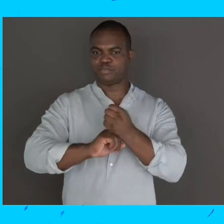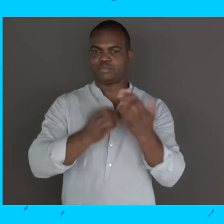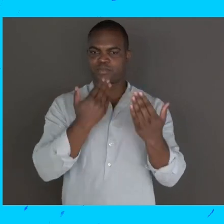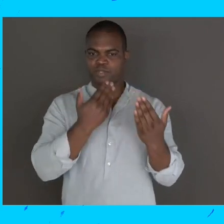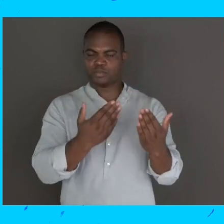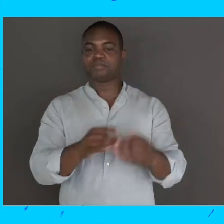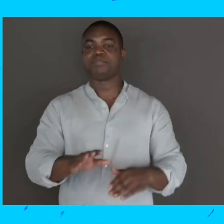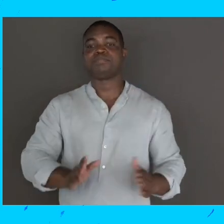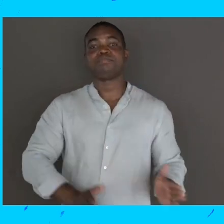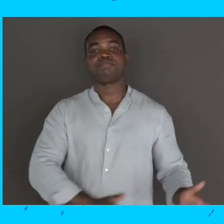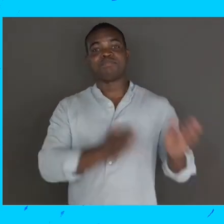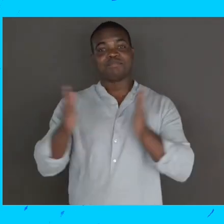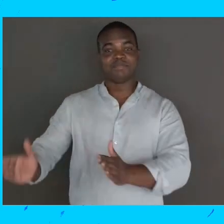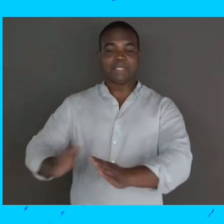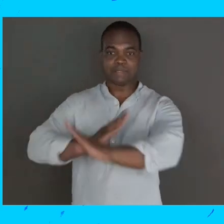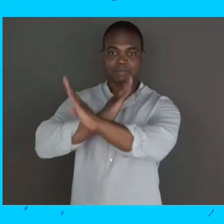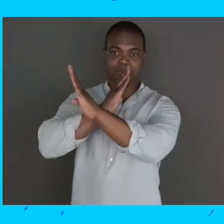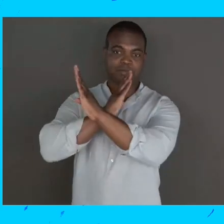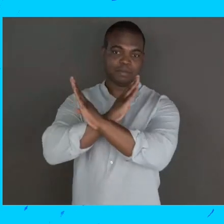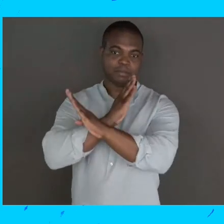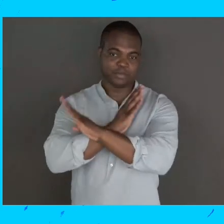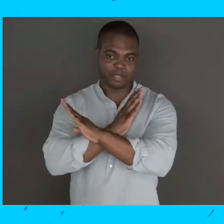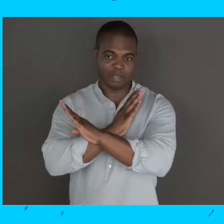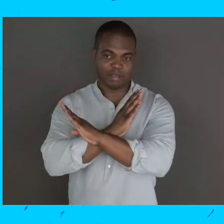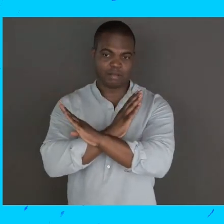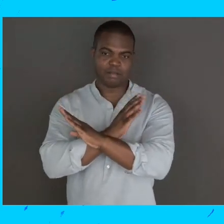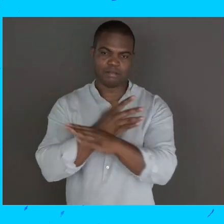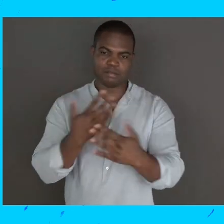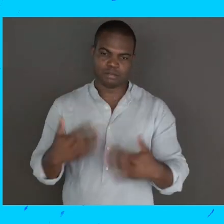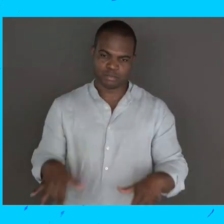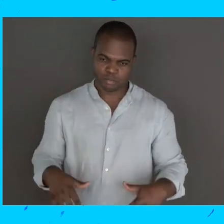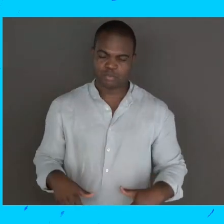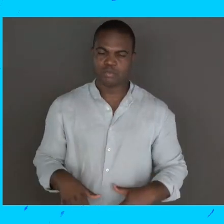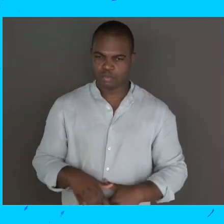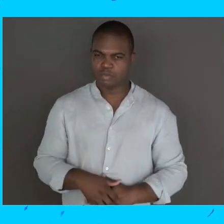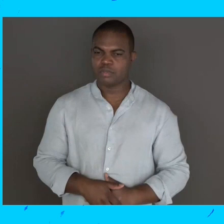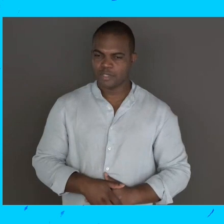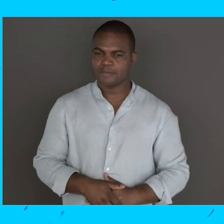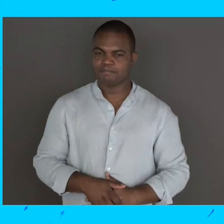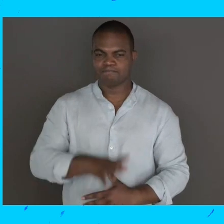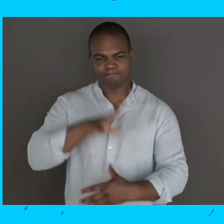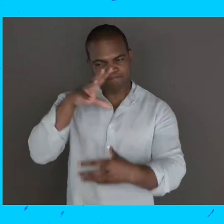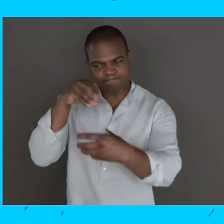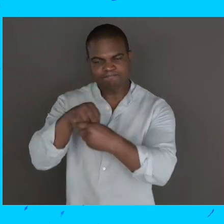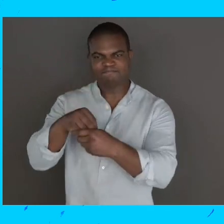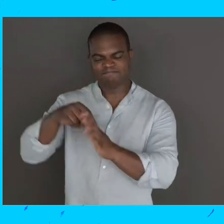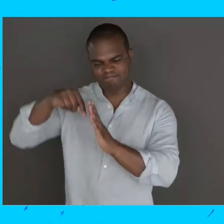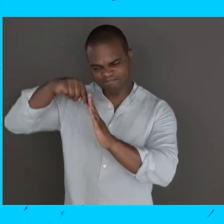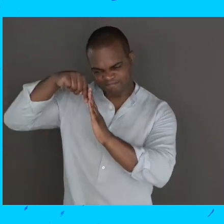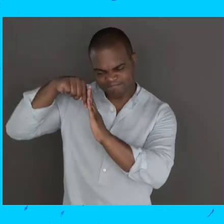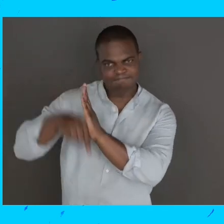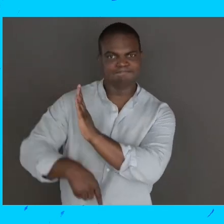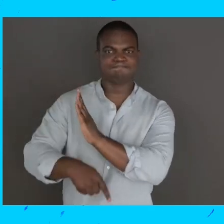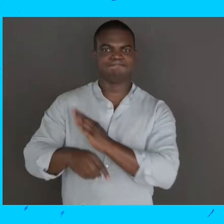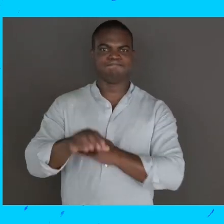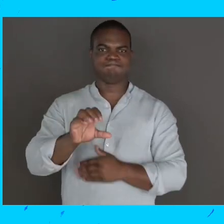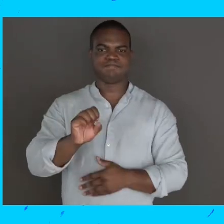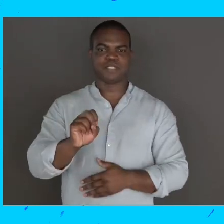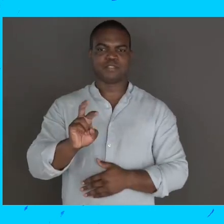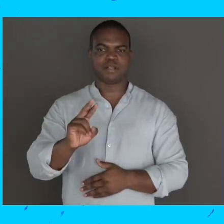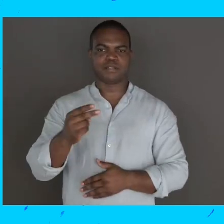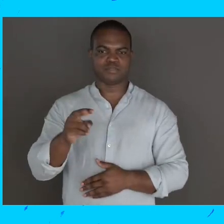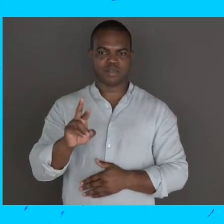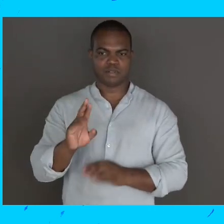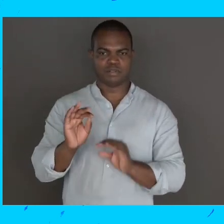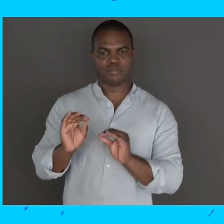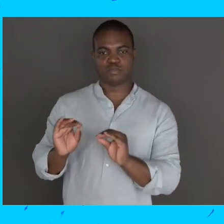el bienestar de los adolescentes y de los jóvenes también alineados con las estrategias africanas en términos